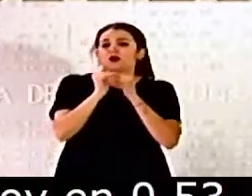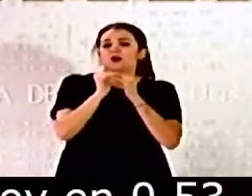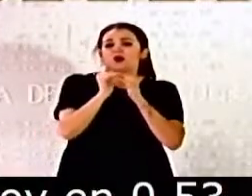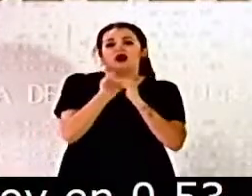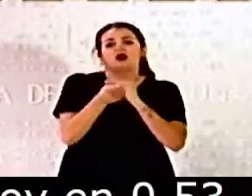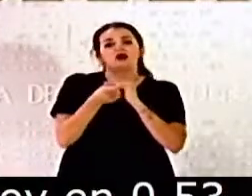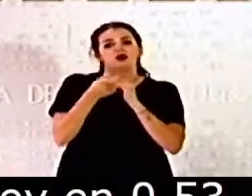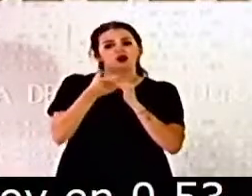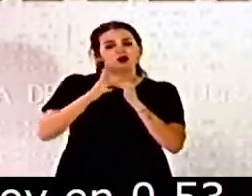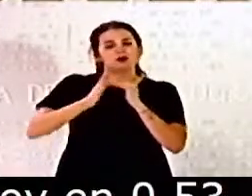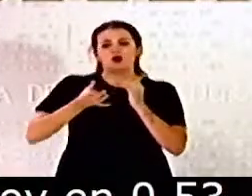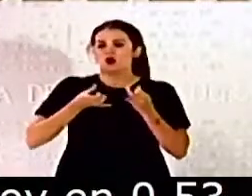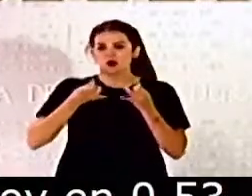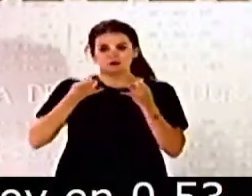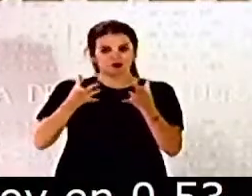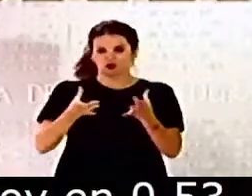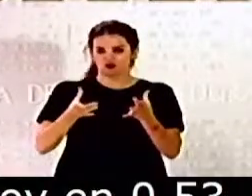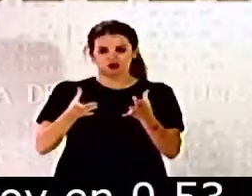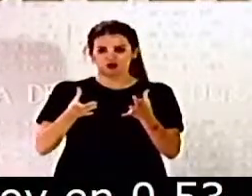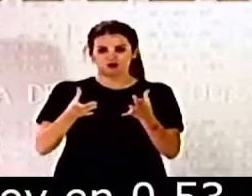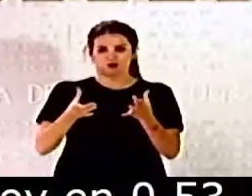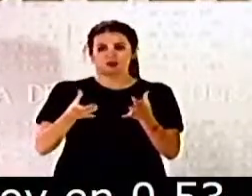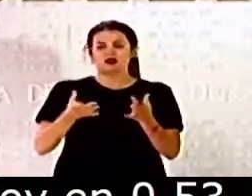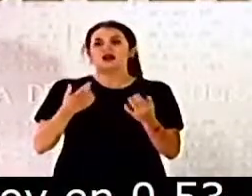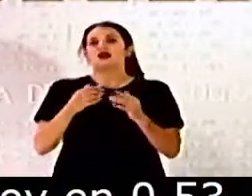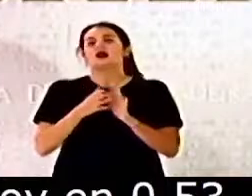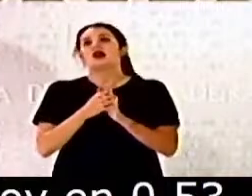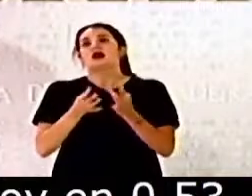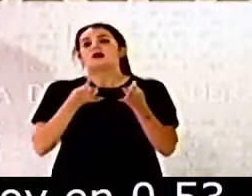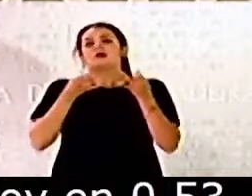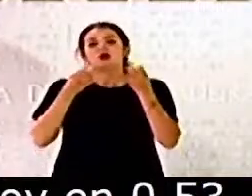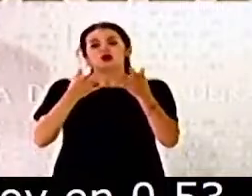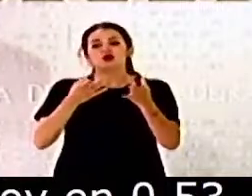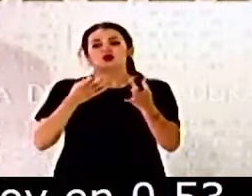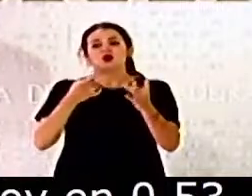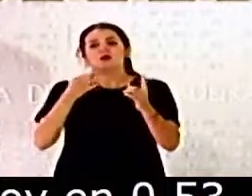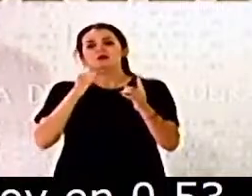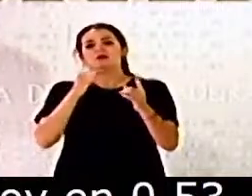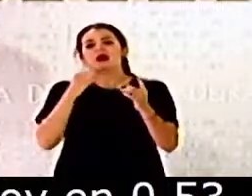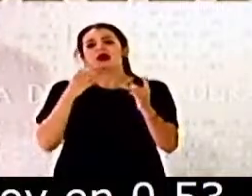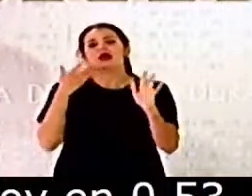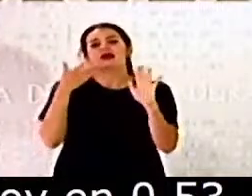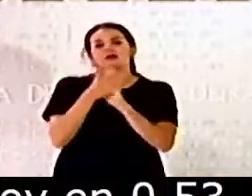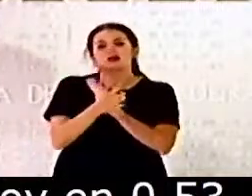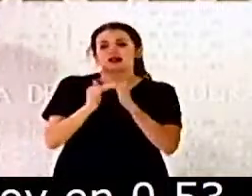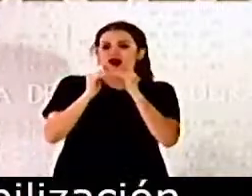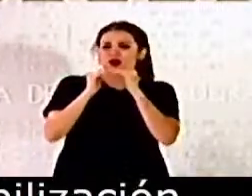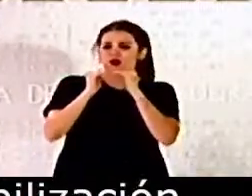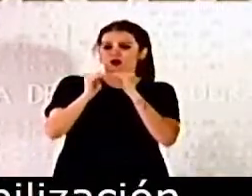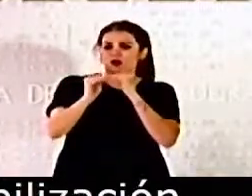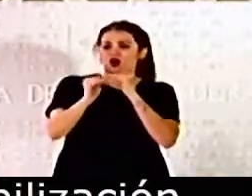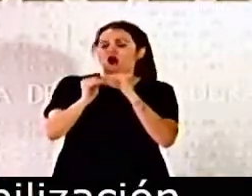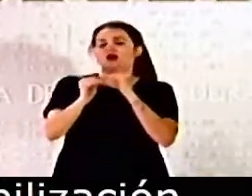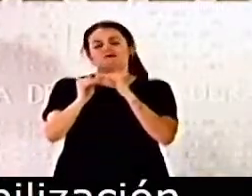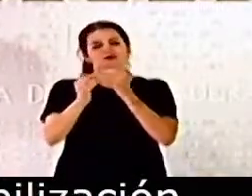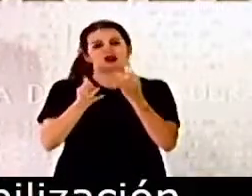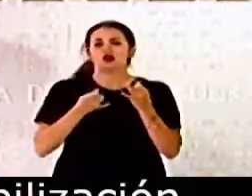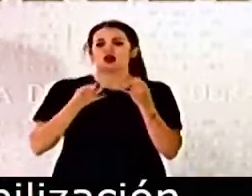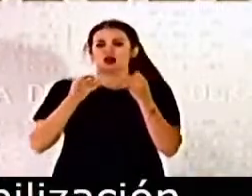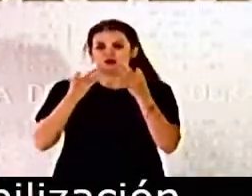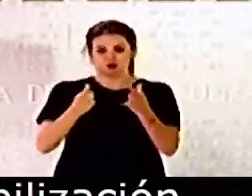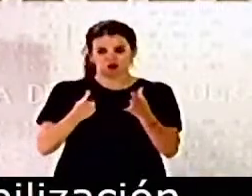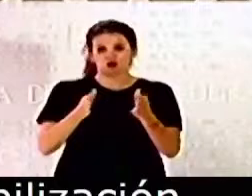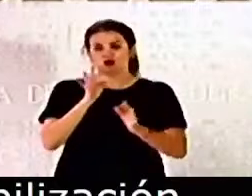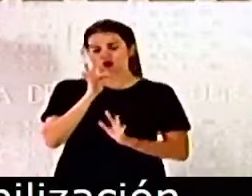prematuro decir que estamos alcanzando la meseta de las cifras de incidencia en la comunidad